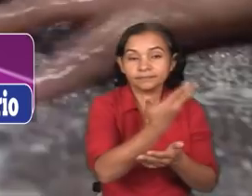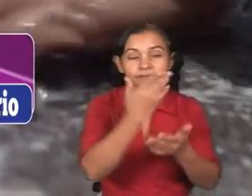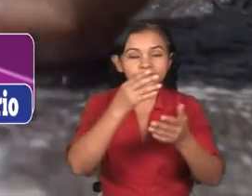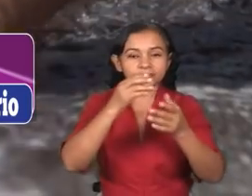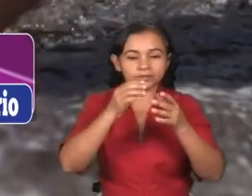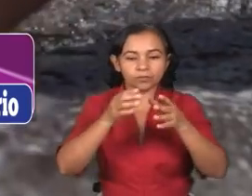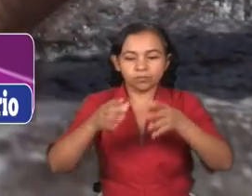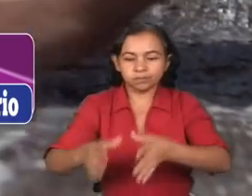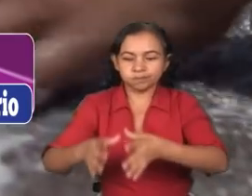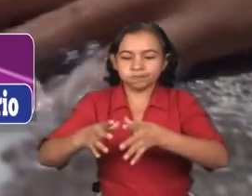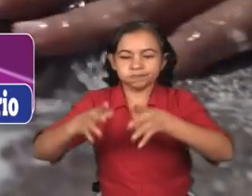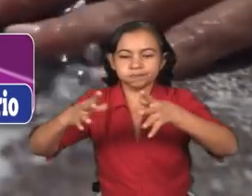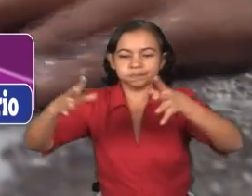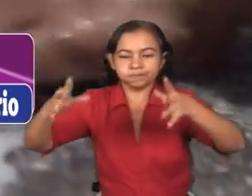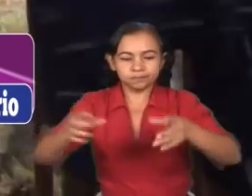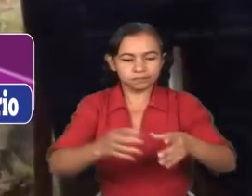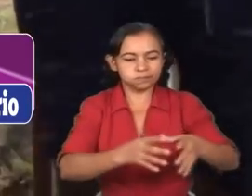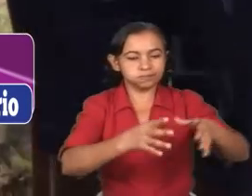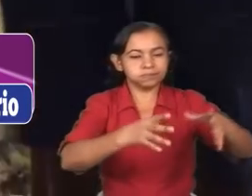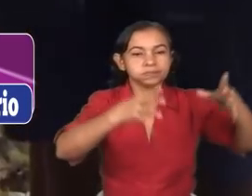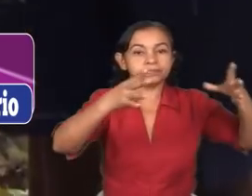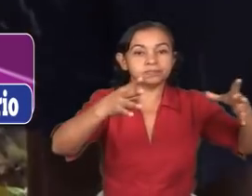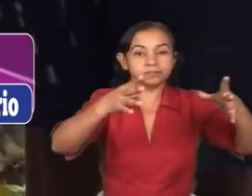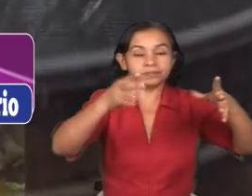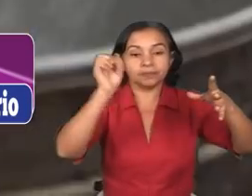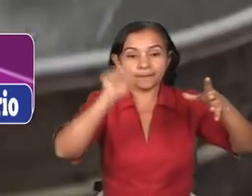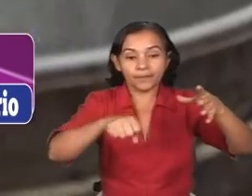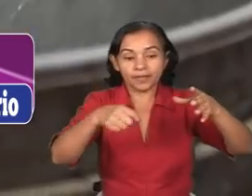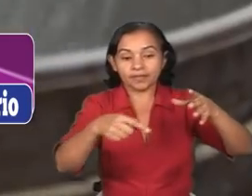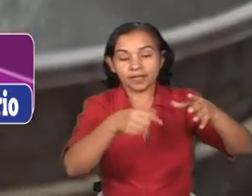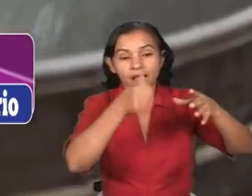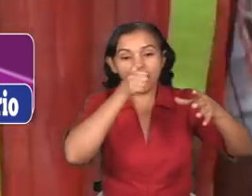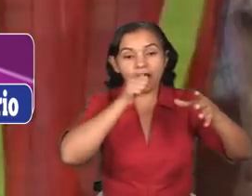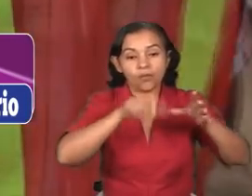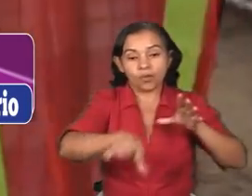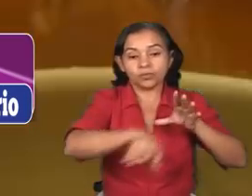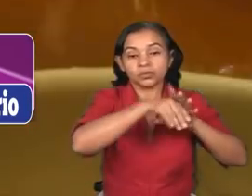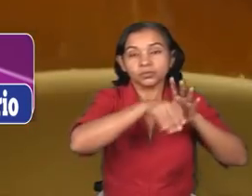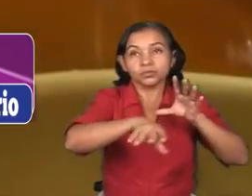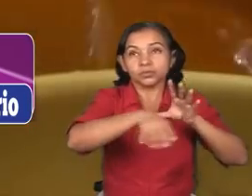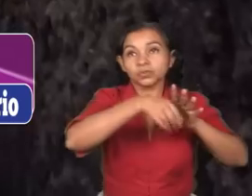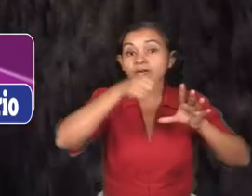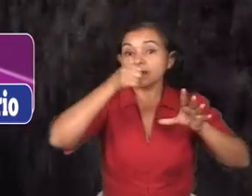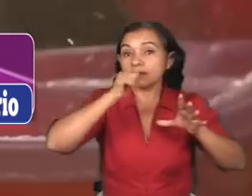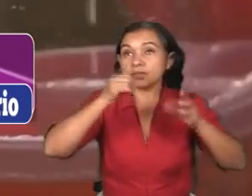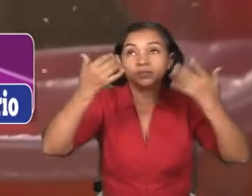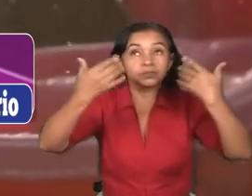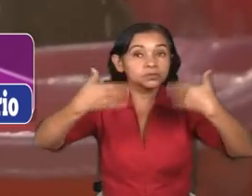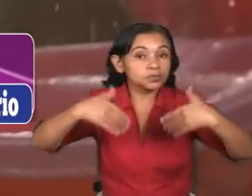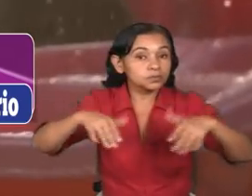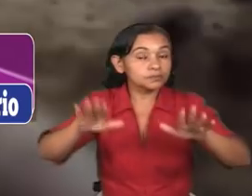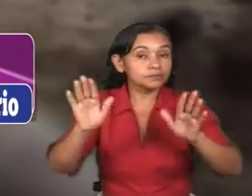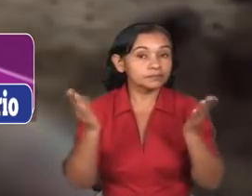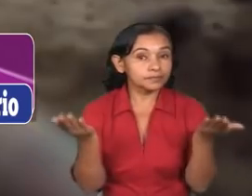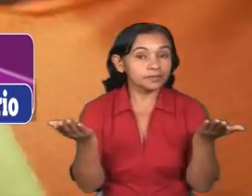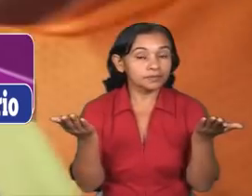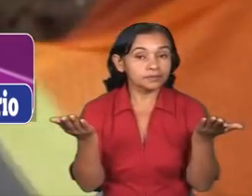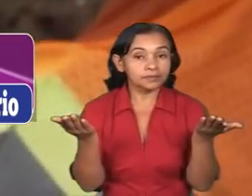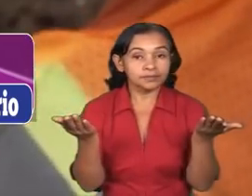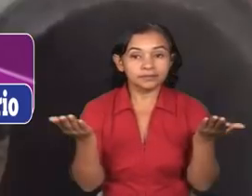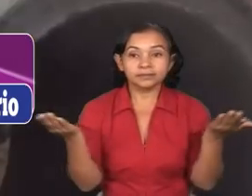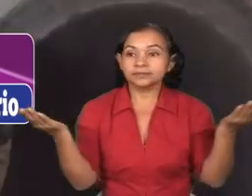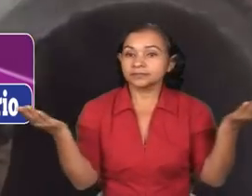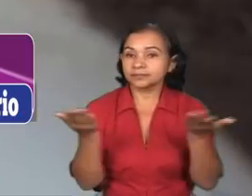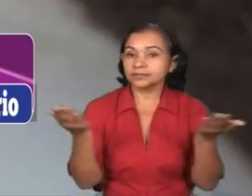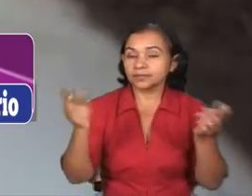bombas, etcétera, que permite entonces comenzar a normalizar los sistemas. Obviamente,